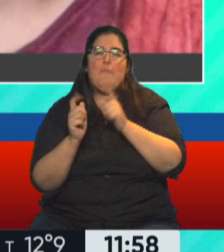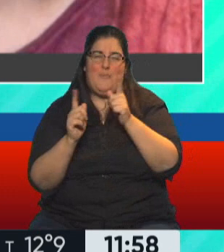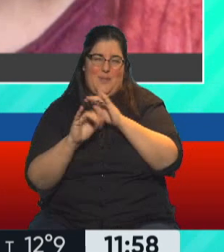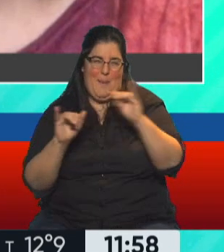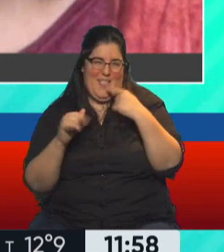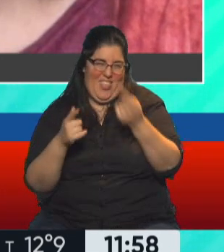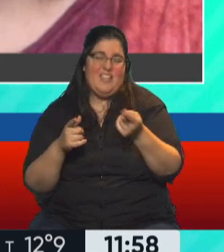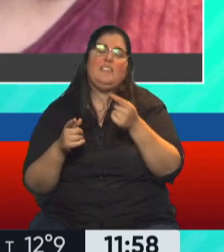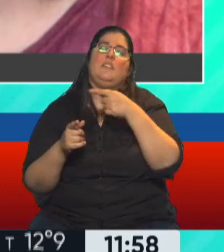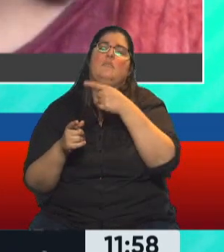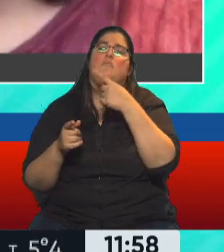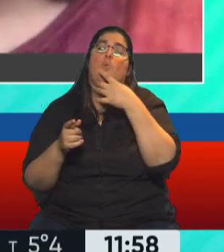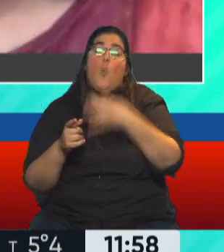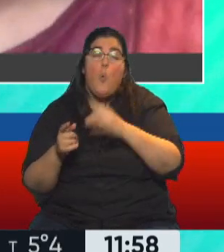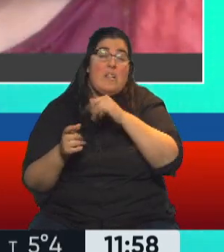concrete?